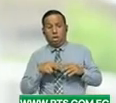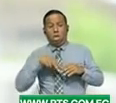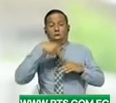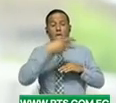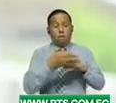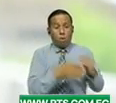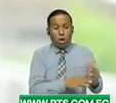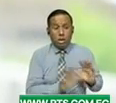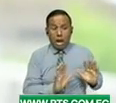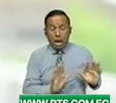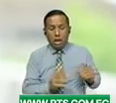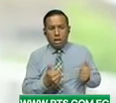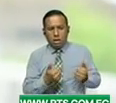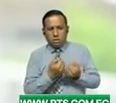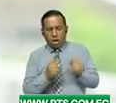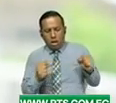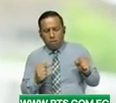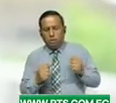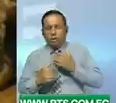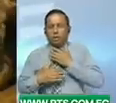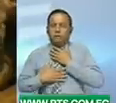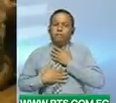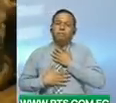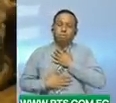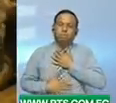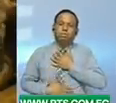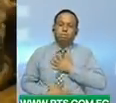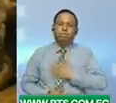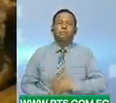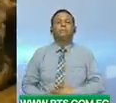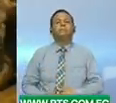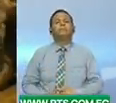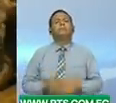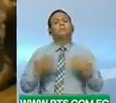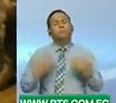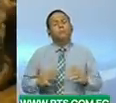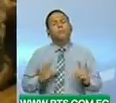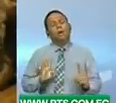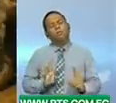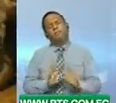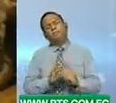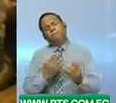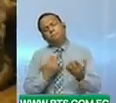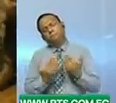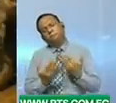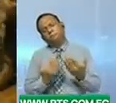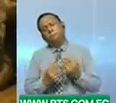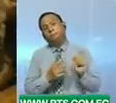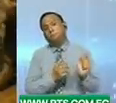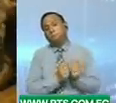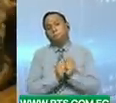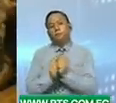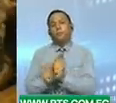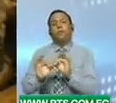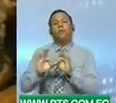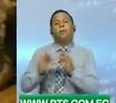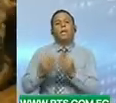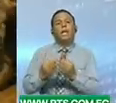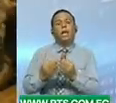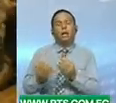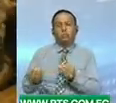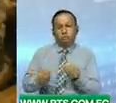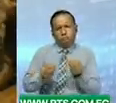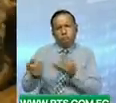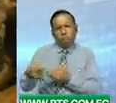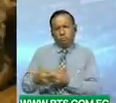al ver lo que hubiera podido pasar, que no fue así. Al final hablaron con él y fue llevado a sus familiares, que indicaron que es la primera vez